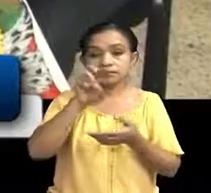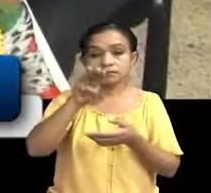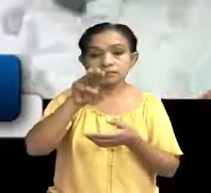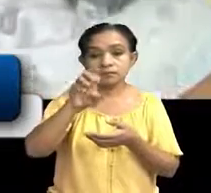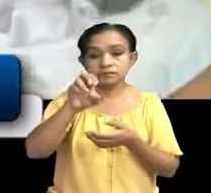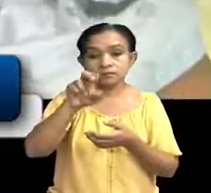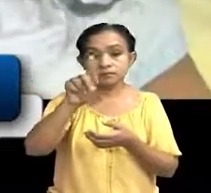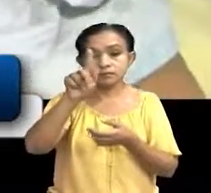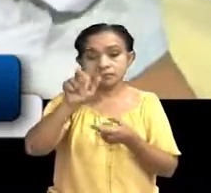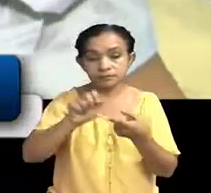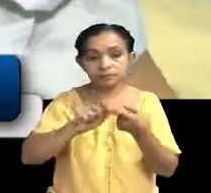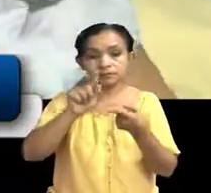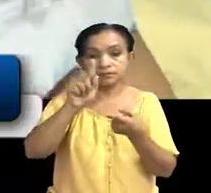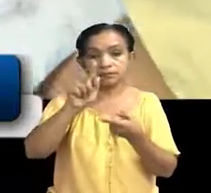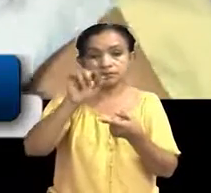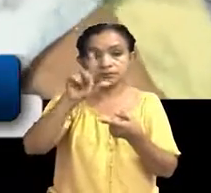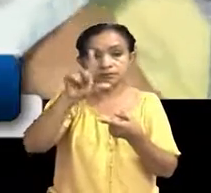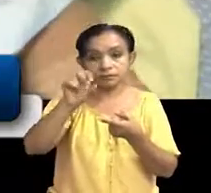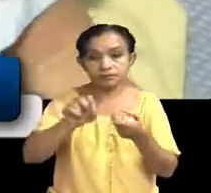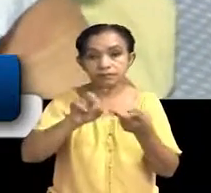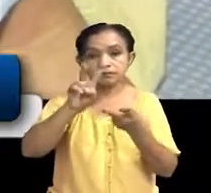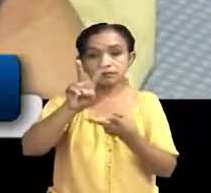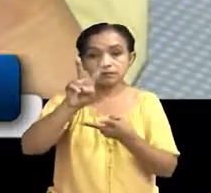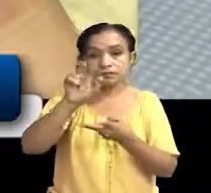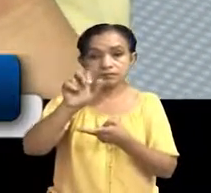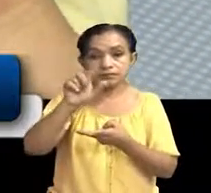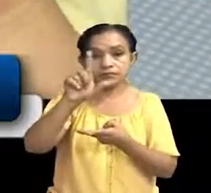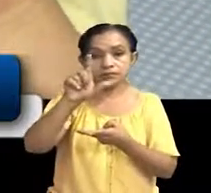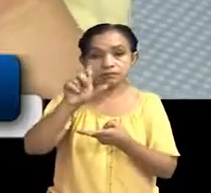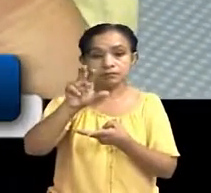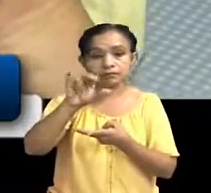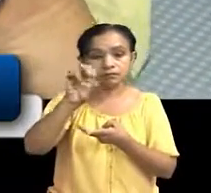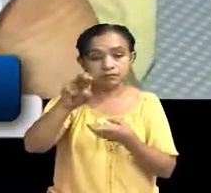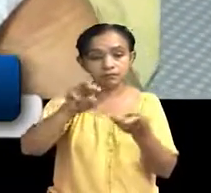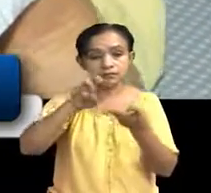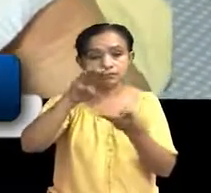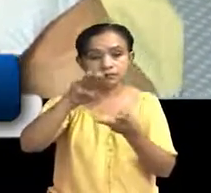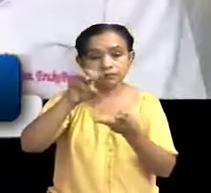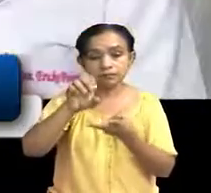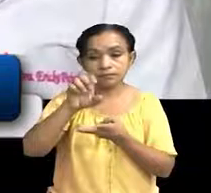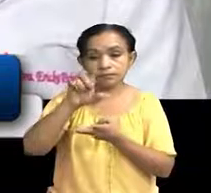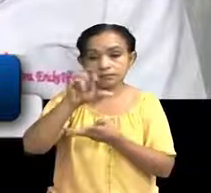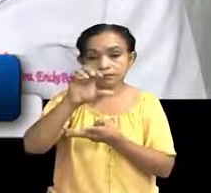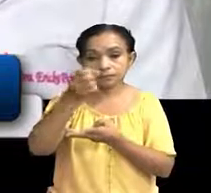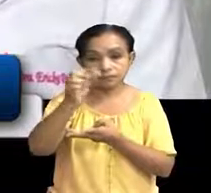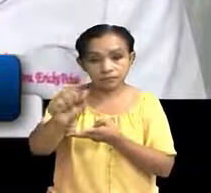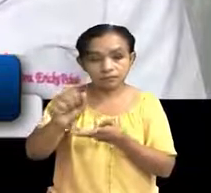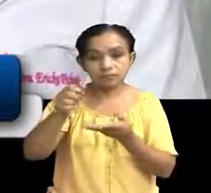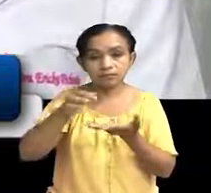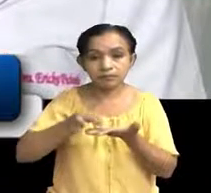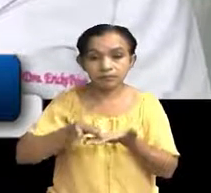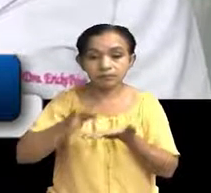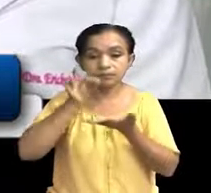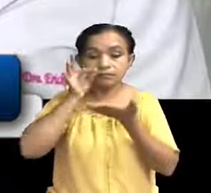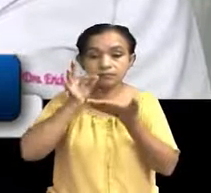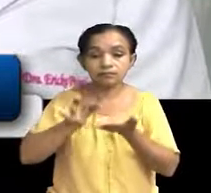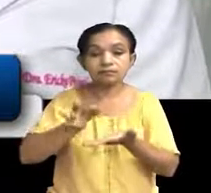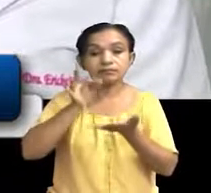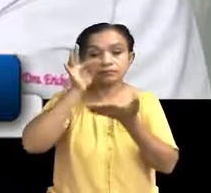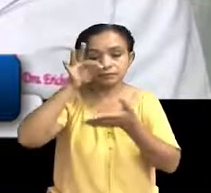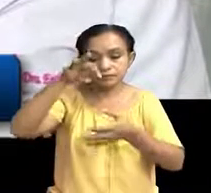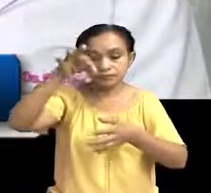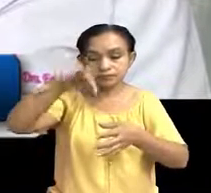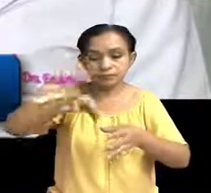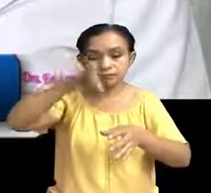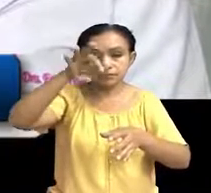menta, el tilo, la valeriana y la melisa. Son en forma de té que se van a tomar. Así es, en